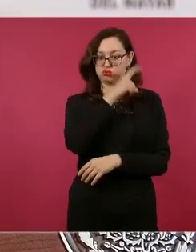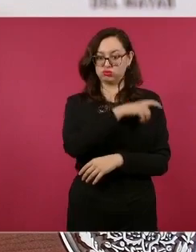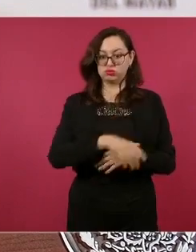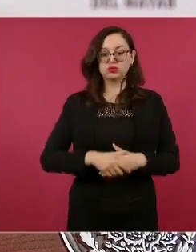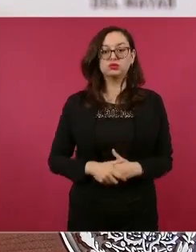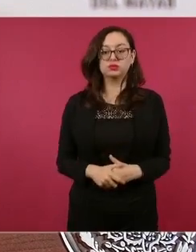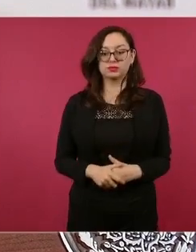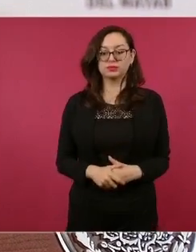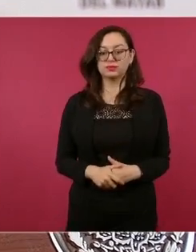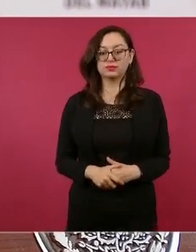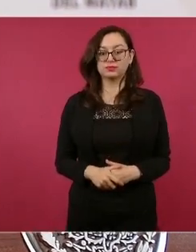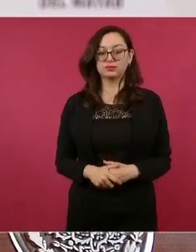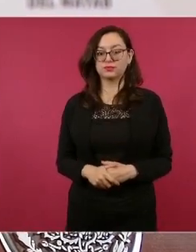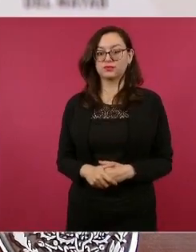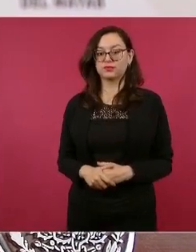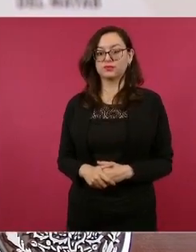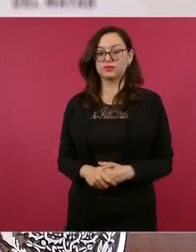¿Saben cuándo